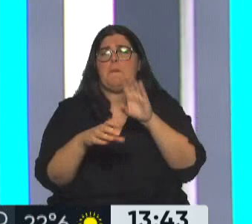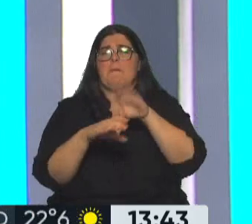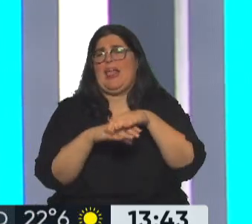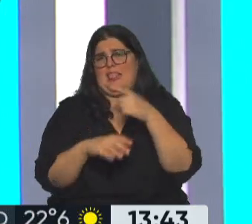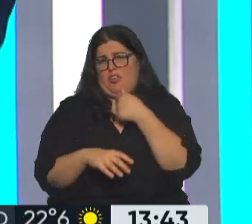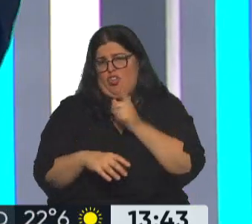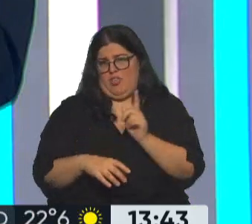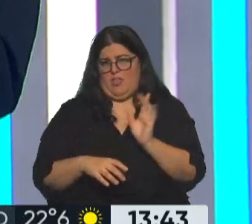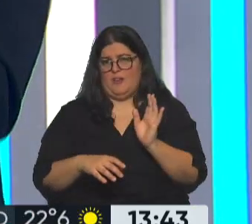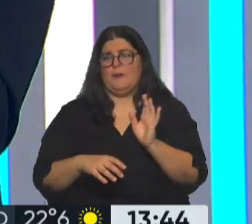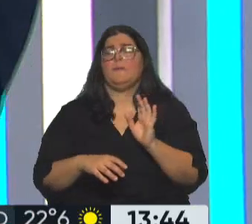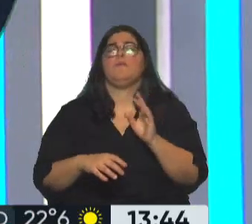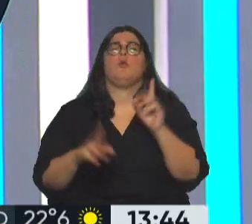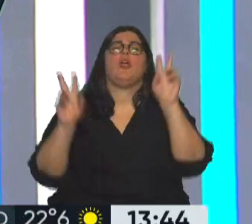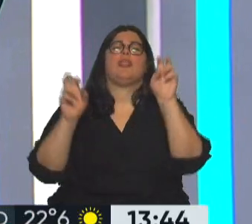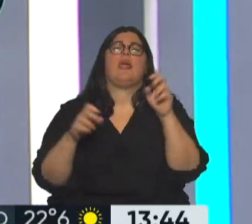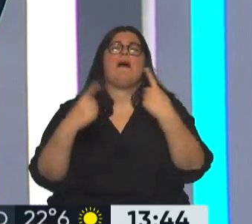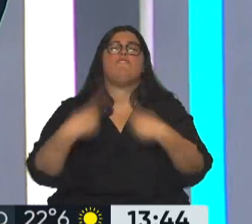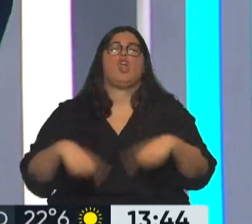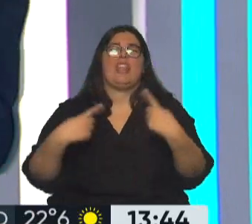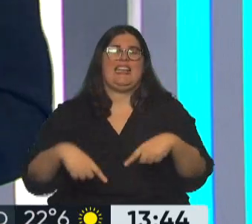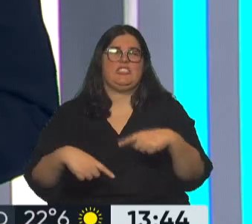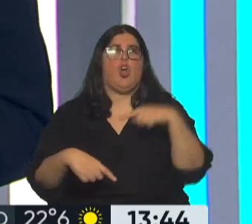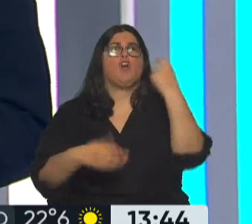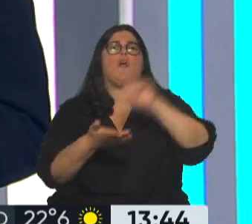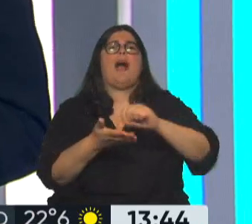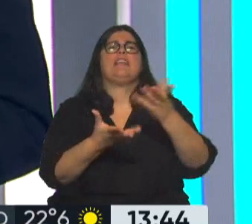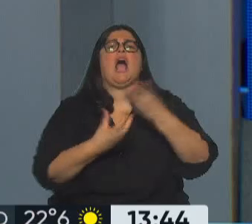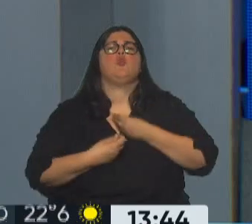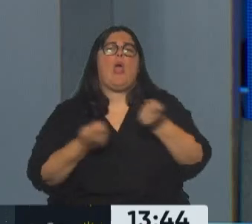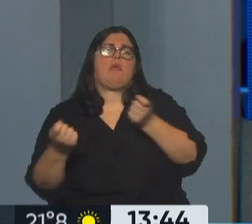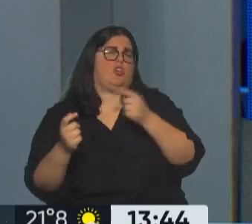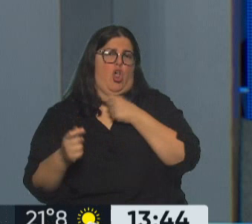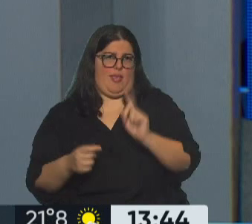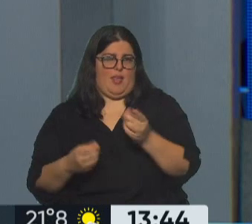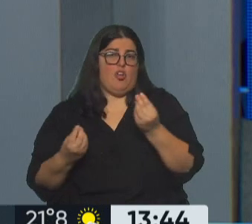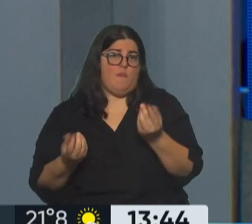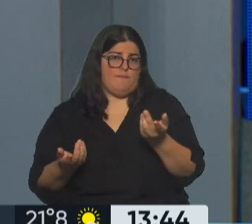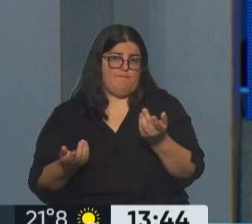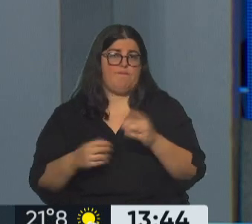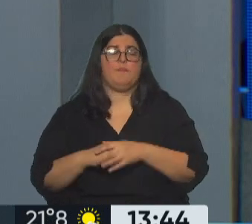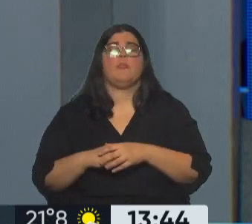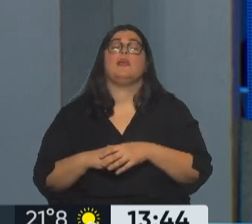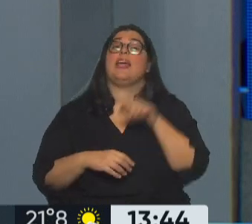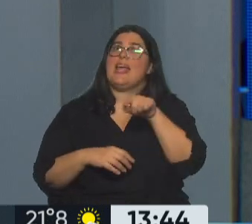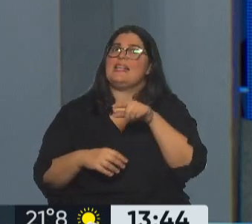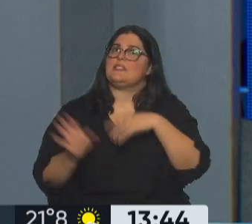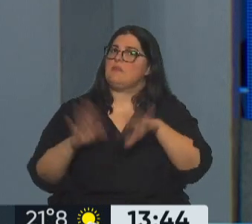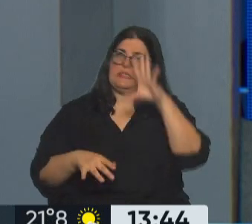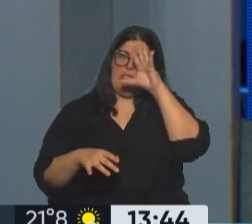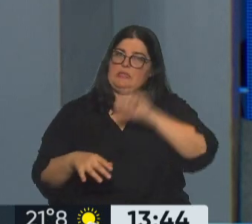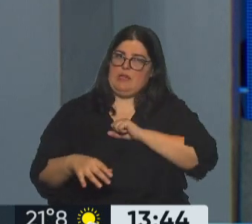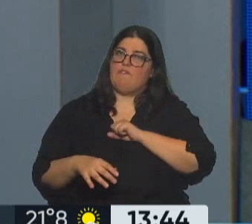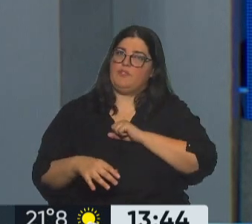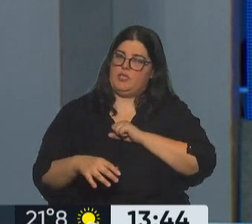todo, no lo económico. La cuestión frontera, ¿qué futuro está viendo en esto? Bueno, yo creo que ese es el enorme desafío que